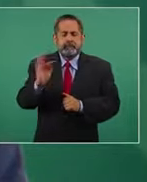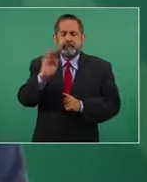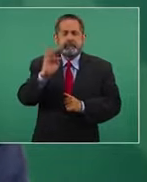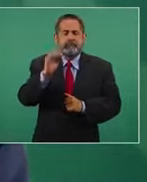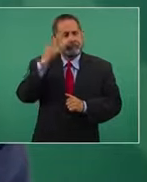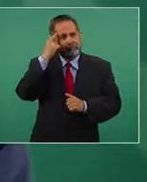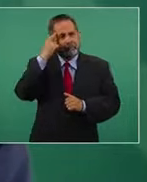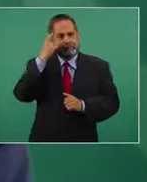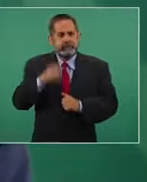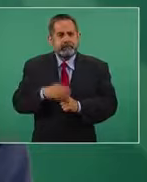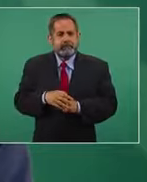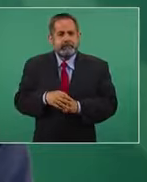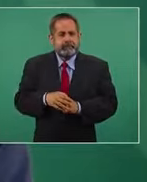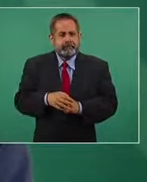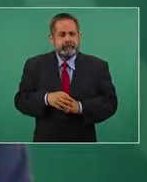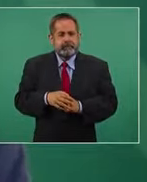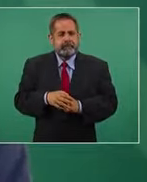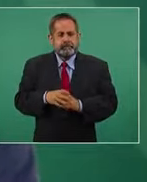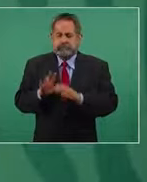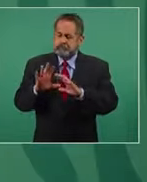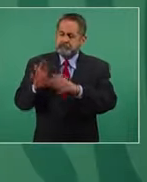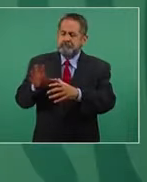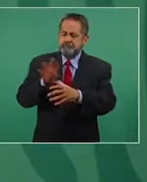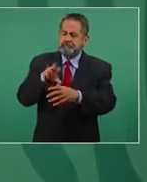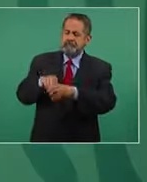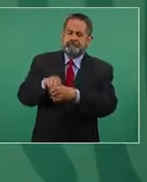se pertenece a una